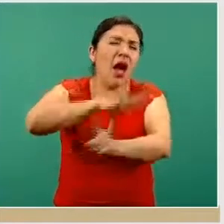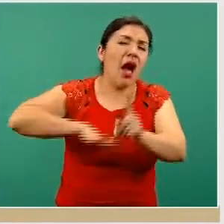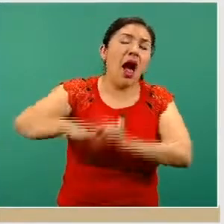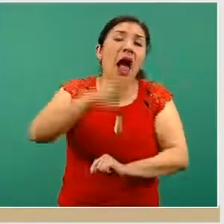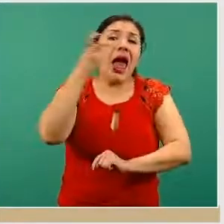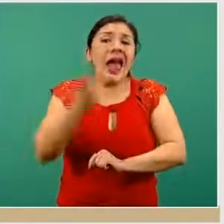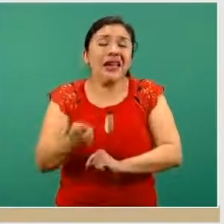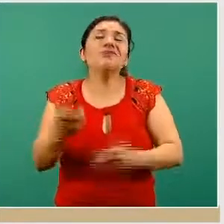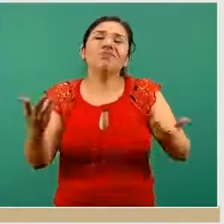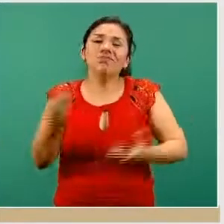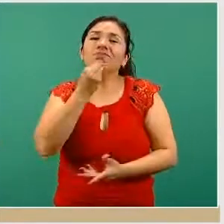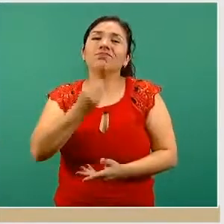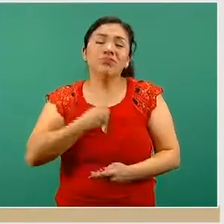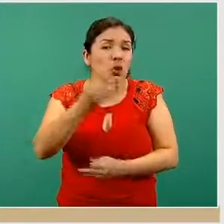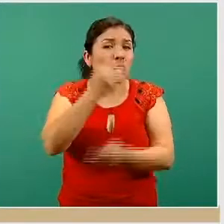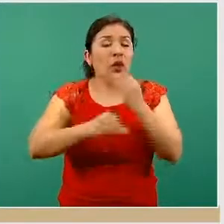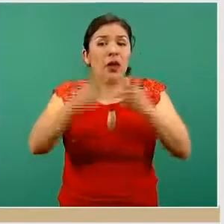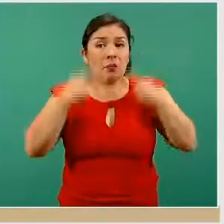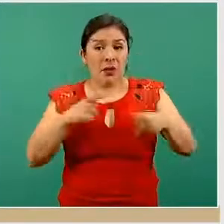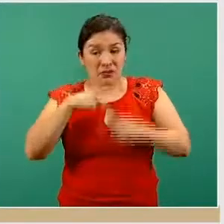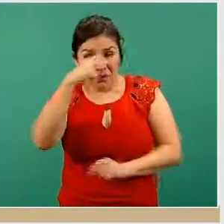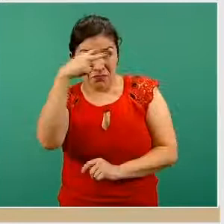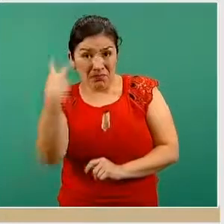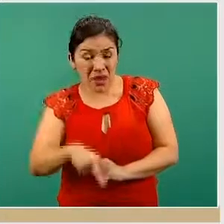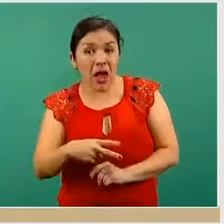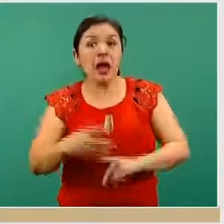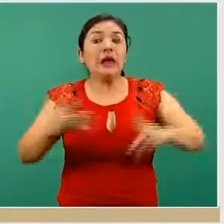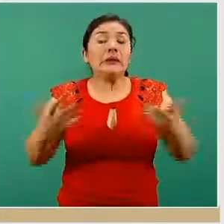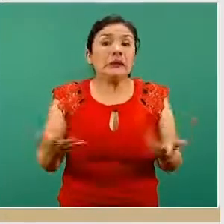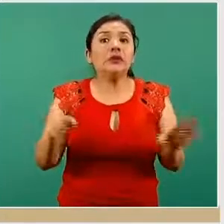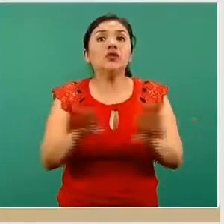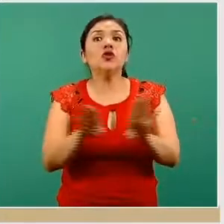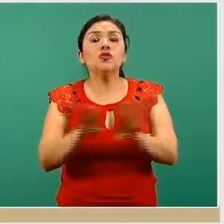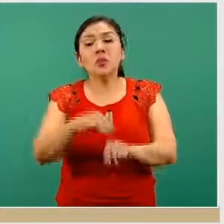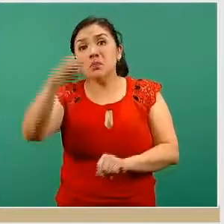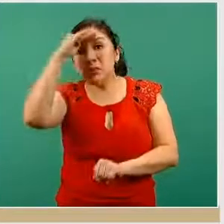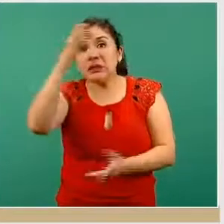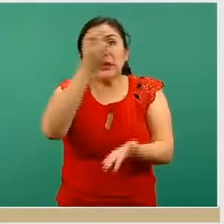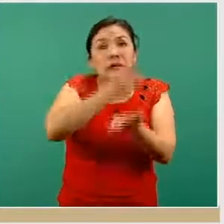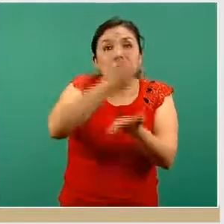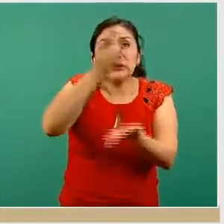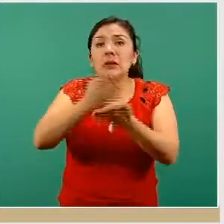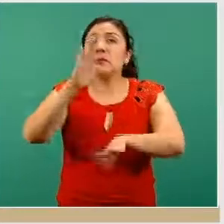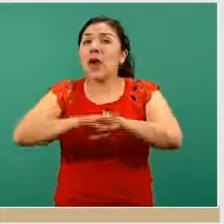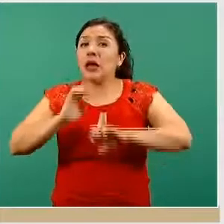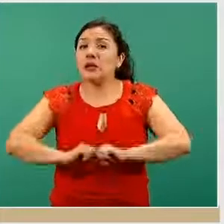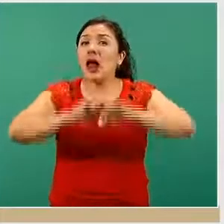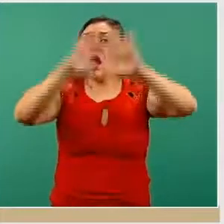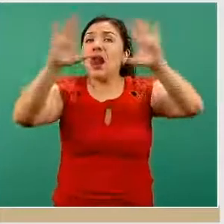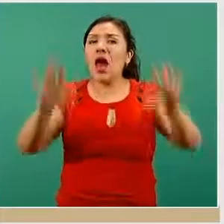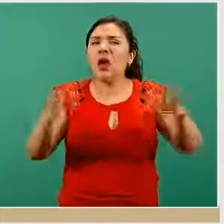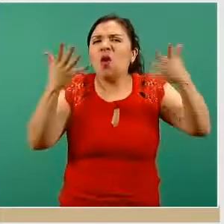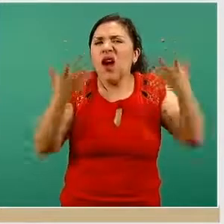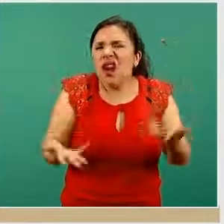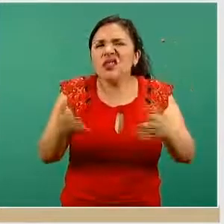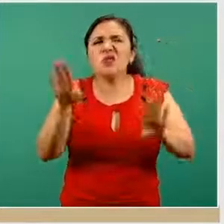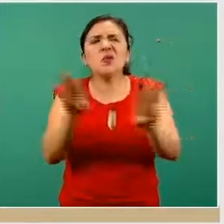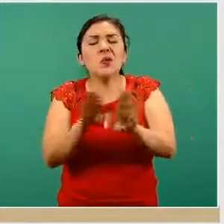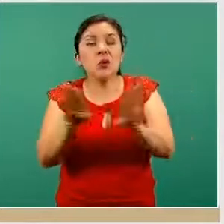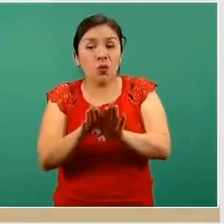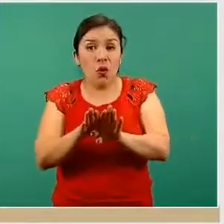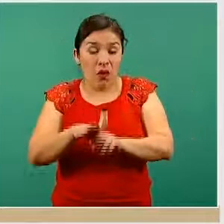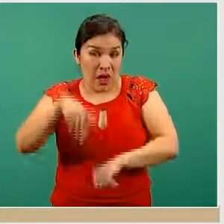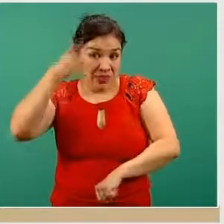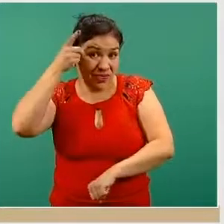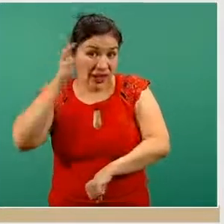conlleva a que todos los mexicanos y mexicanas pues tengan que identificar muy claramente cómo la Dirección